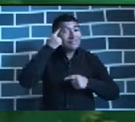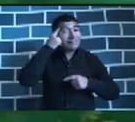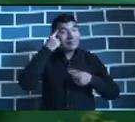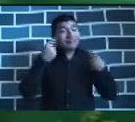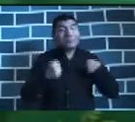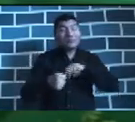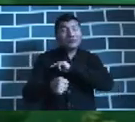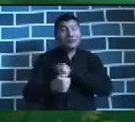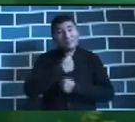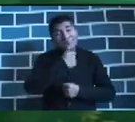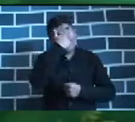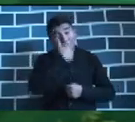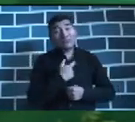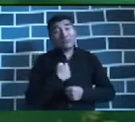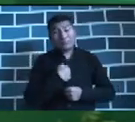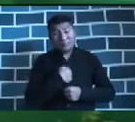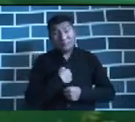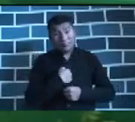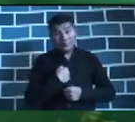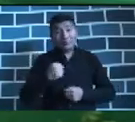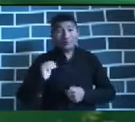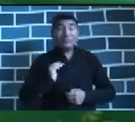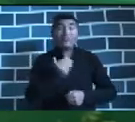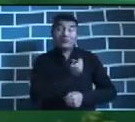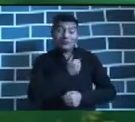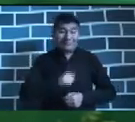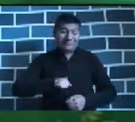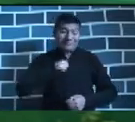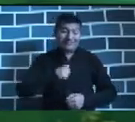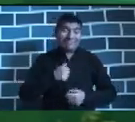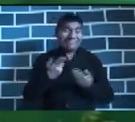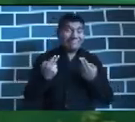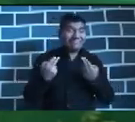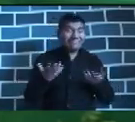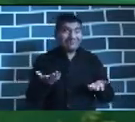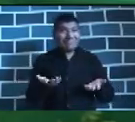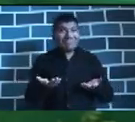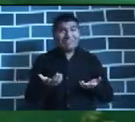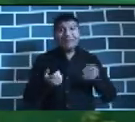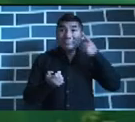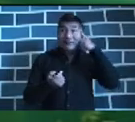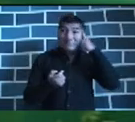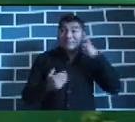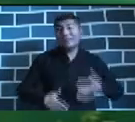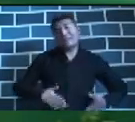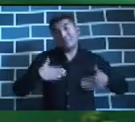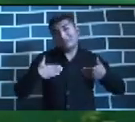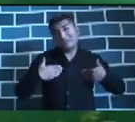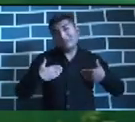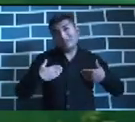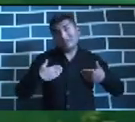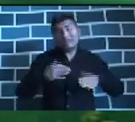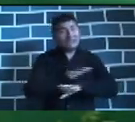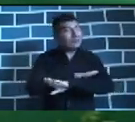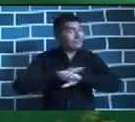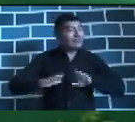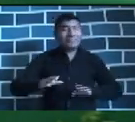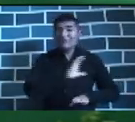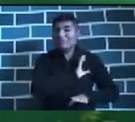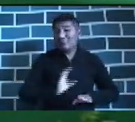mismos en nuestro egoísmo a pensar la vida sin cristo